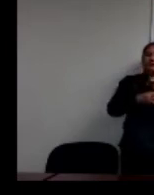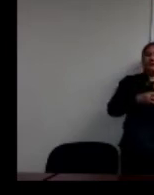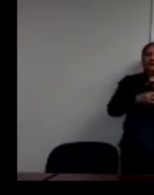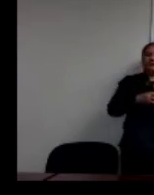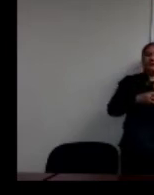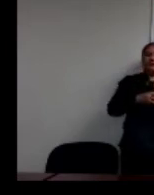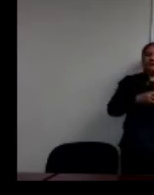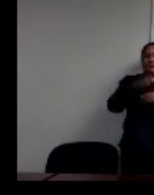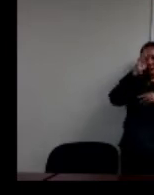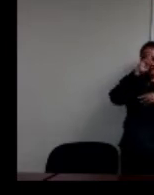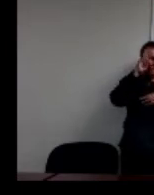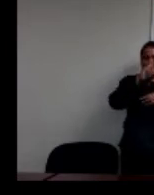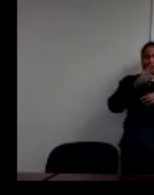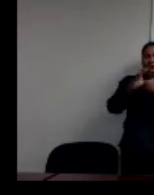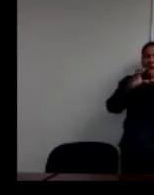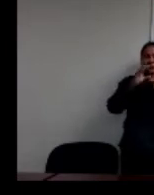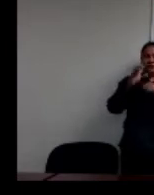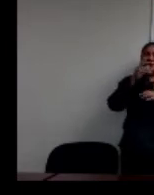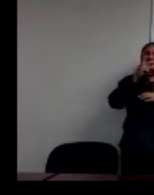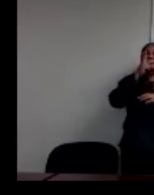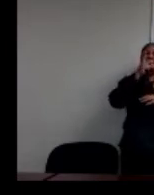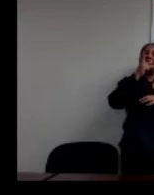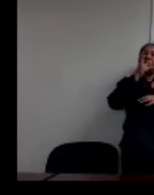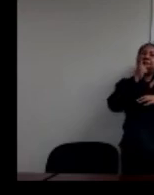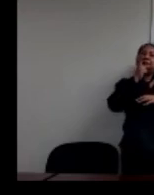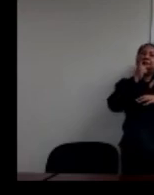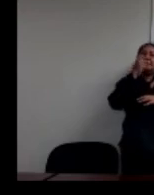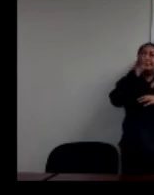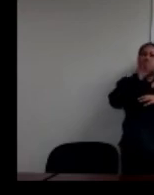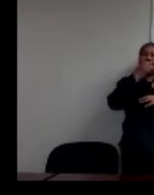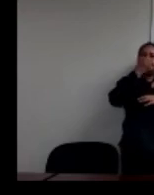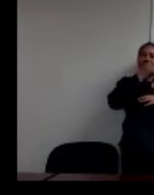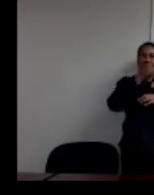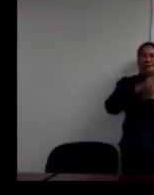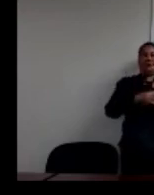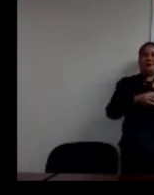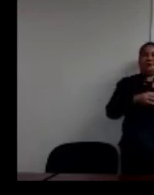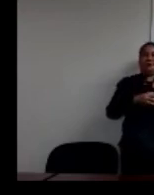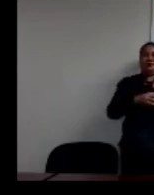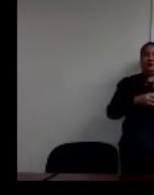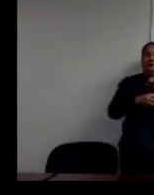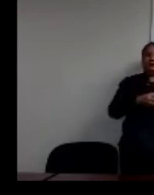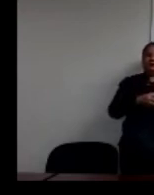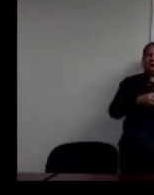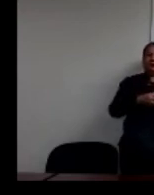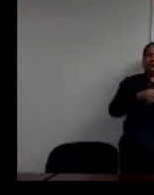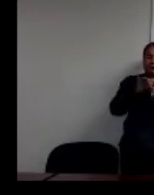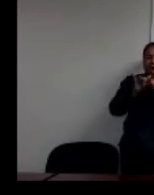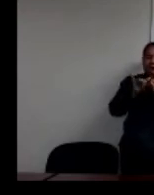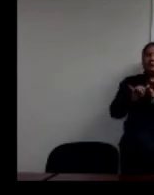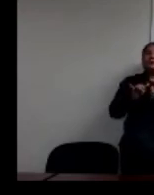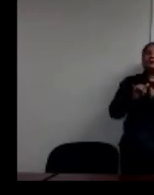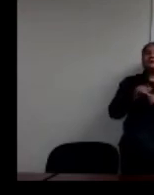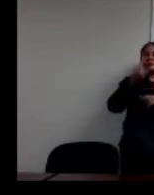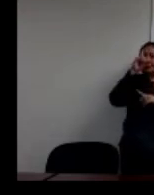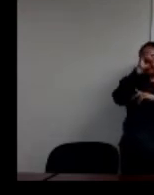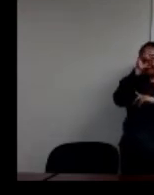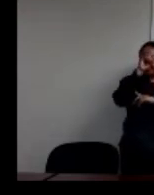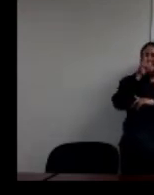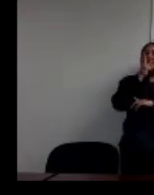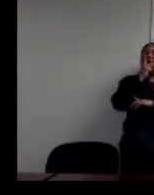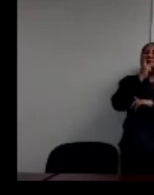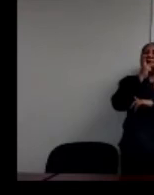La siguiente recomendación es una comunicación activa entre padres y escuela. Aquí, como sugerencia,